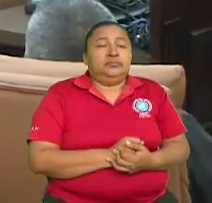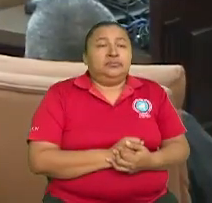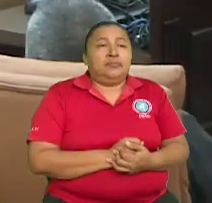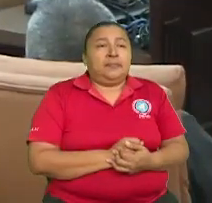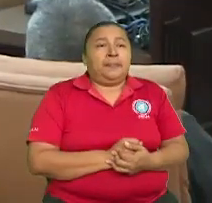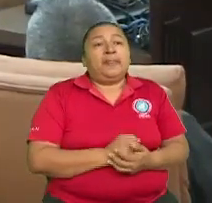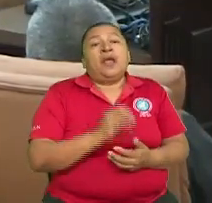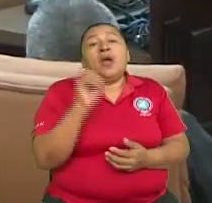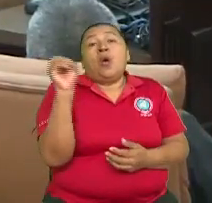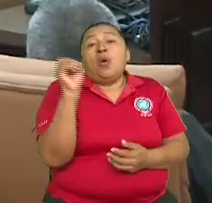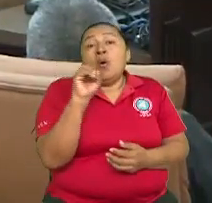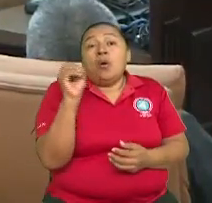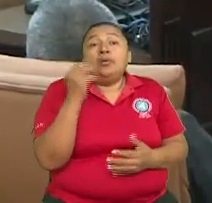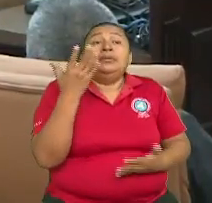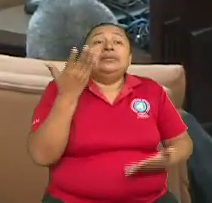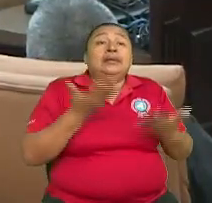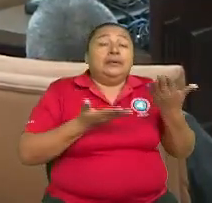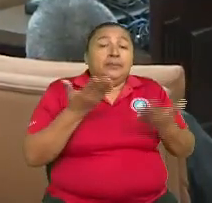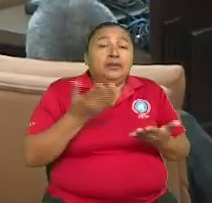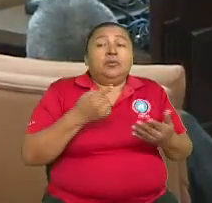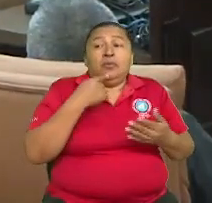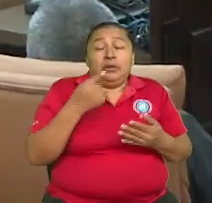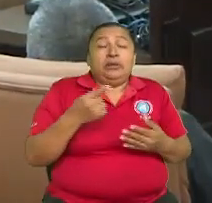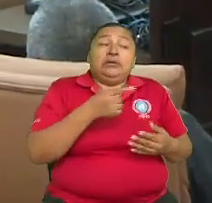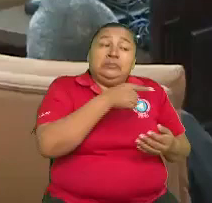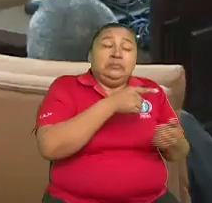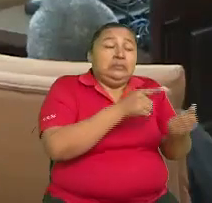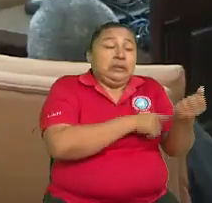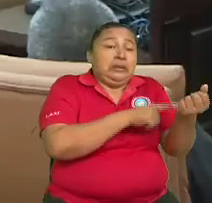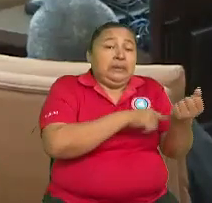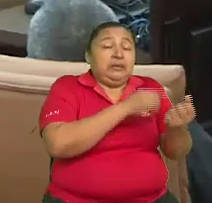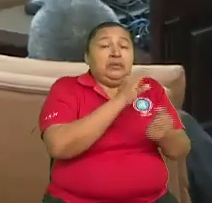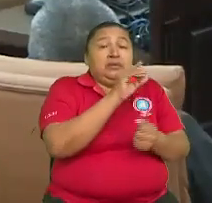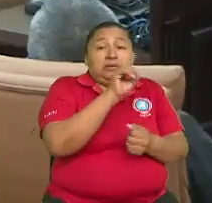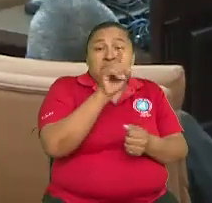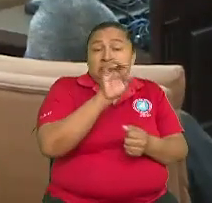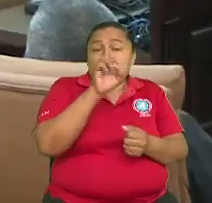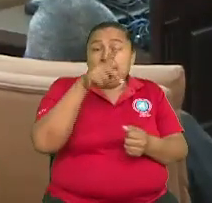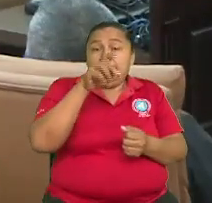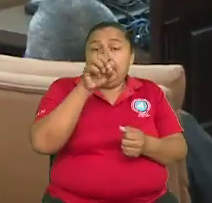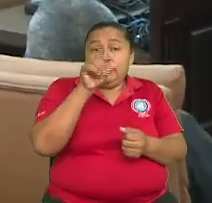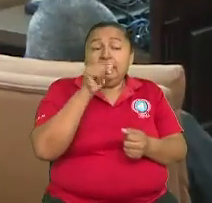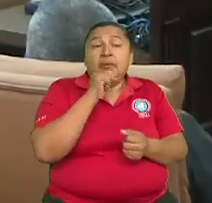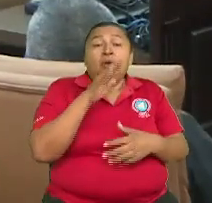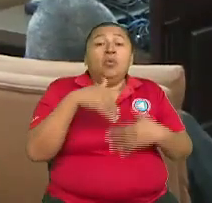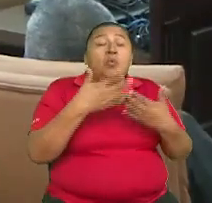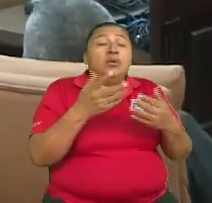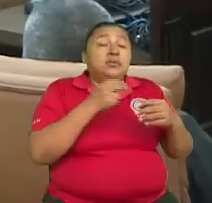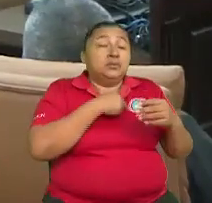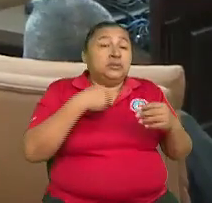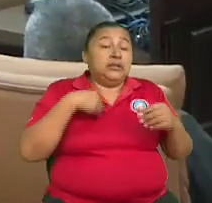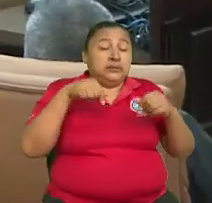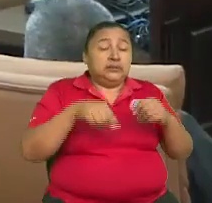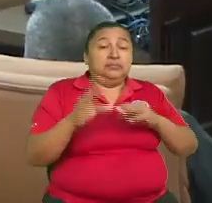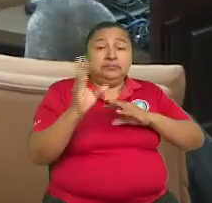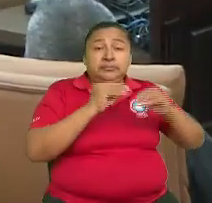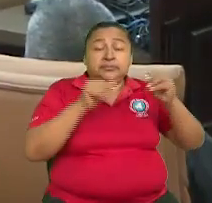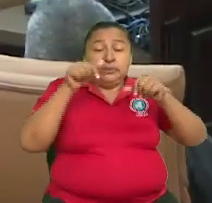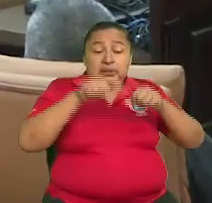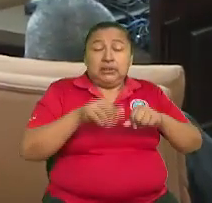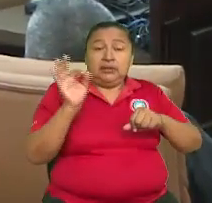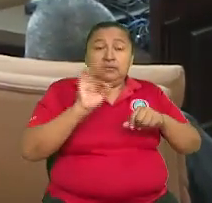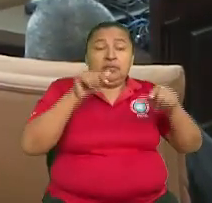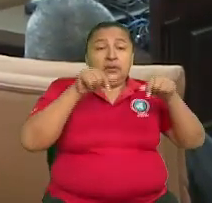O tal vez sea correctamente, como dice mi hermano Cepeda, de que cuando se desarrollan discusiones de este